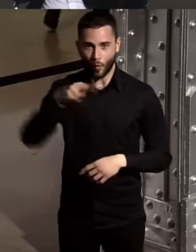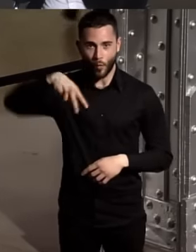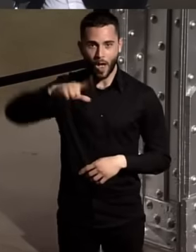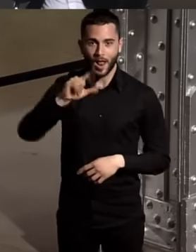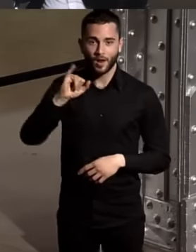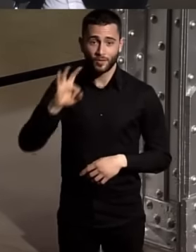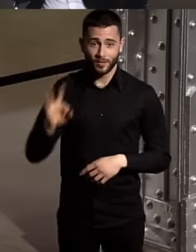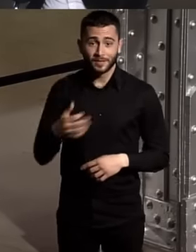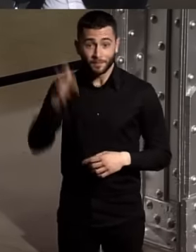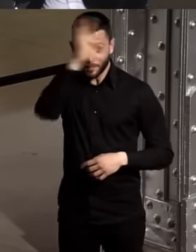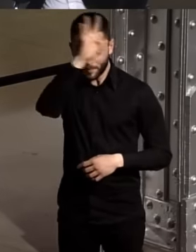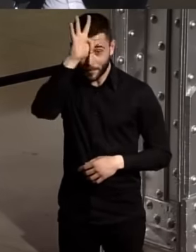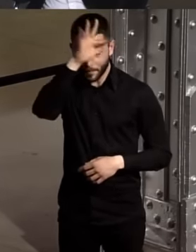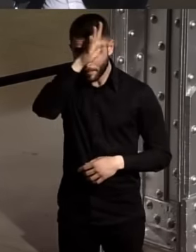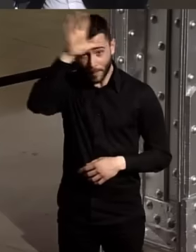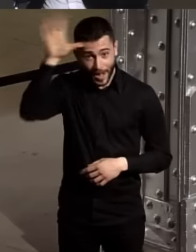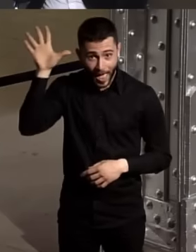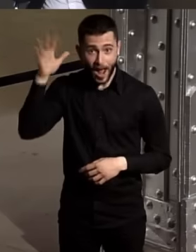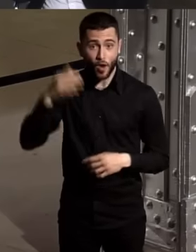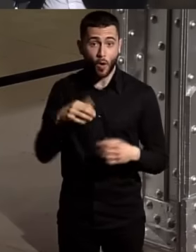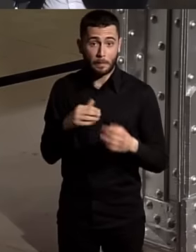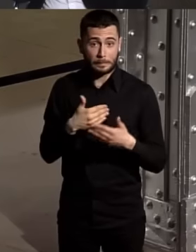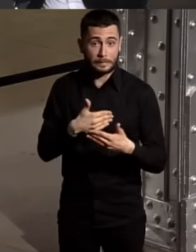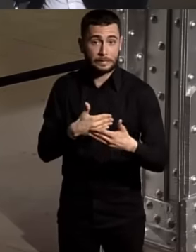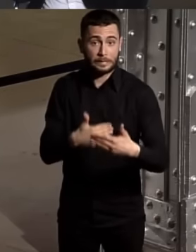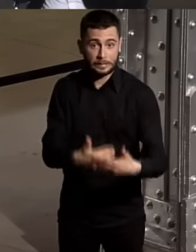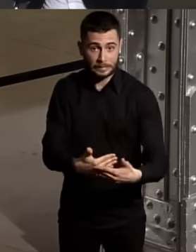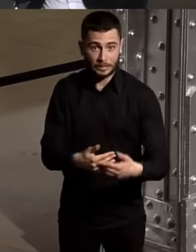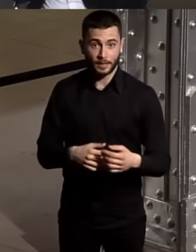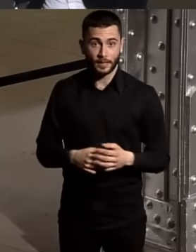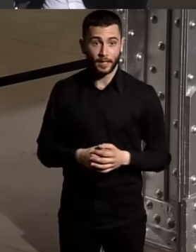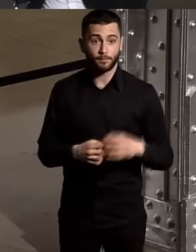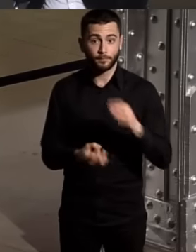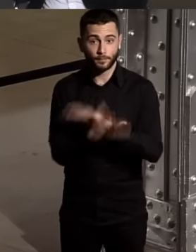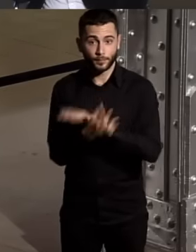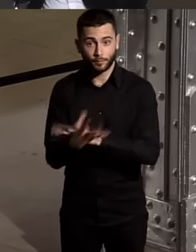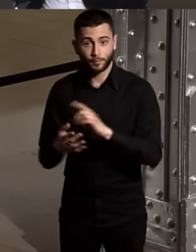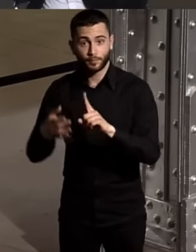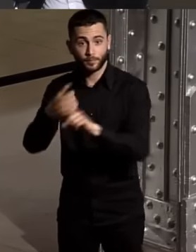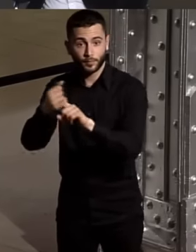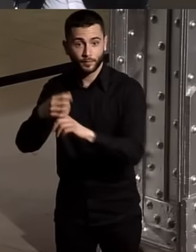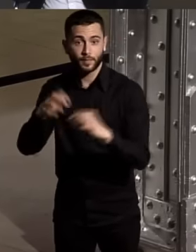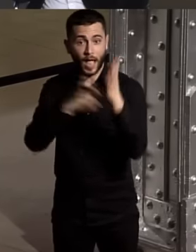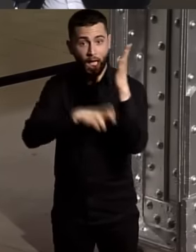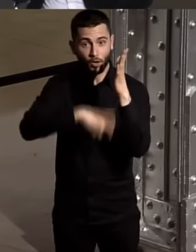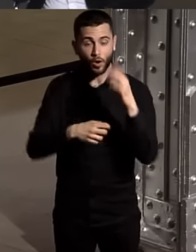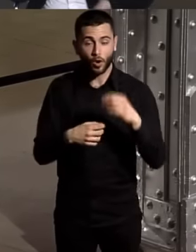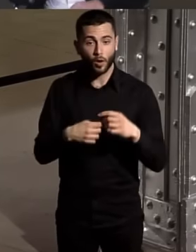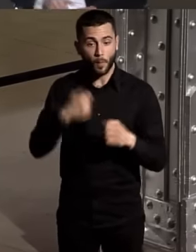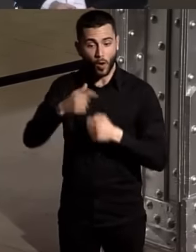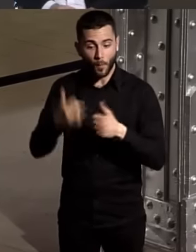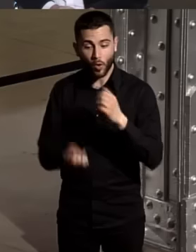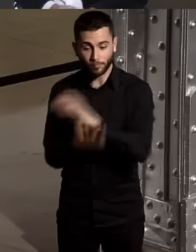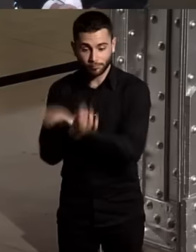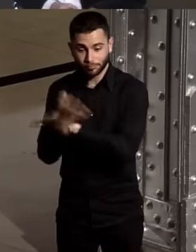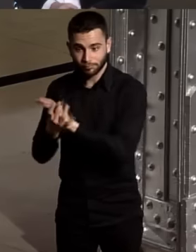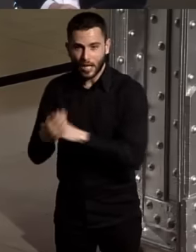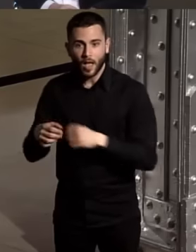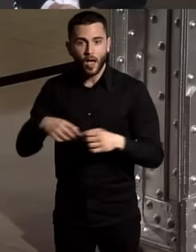acerca el verano y los yacimientos arqueológicos pues empiezan a despertar Vais a a empezar Ya